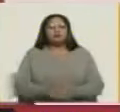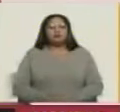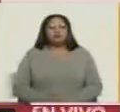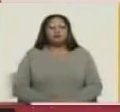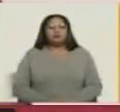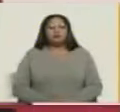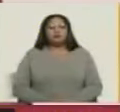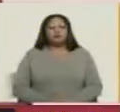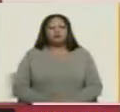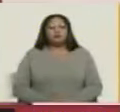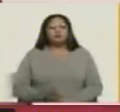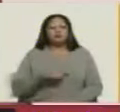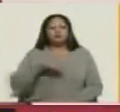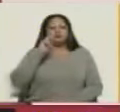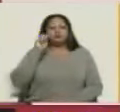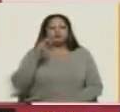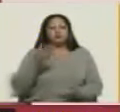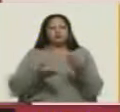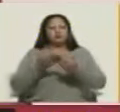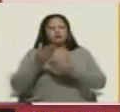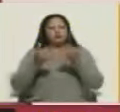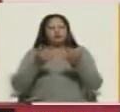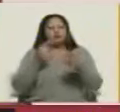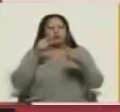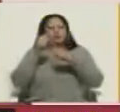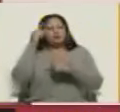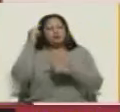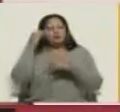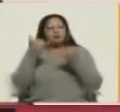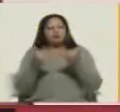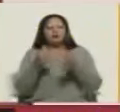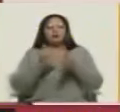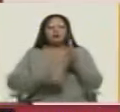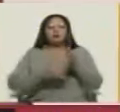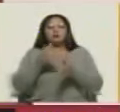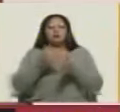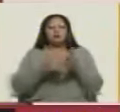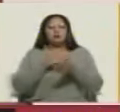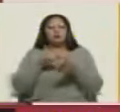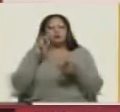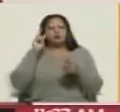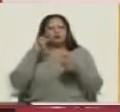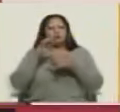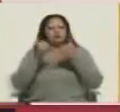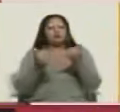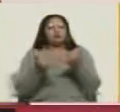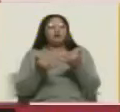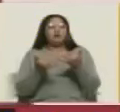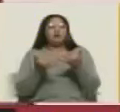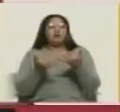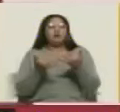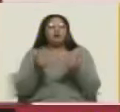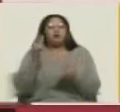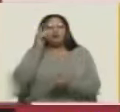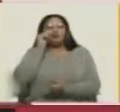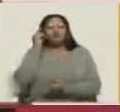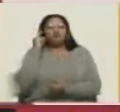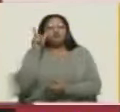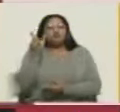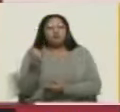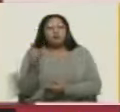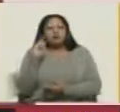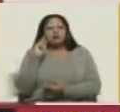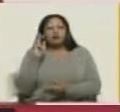vital importancia porque esa fecha contempla la postulación e inscripción de los candidatos y candidatas a la